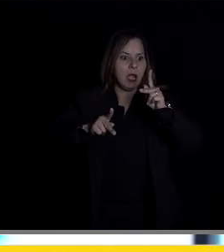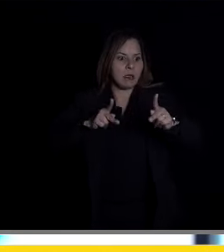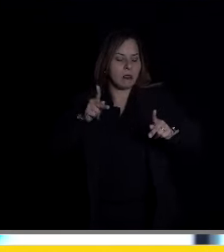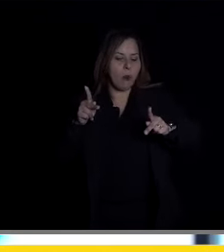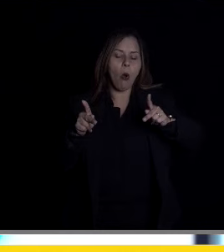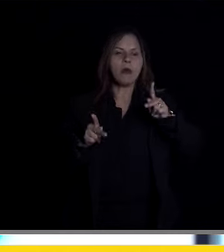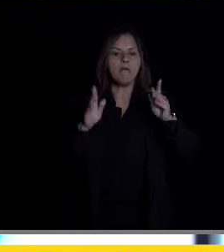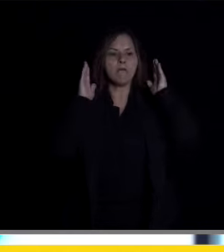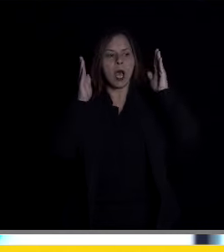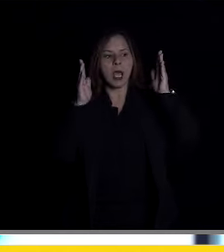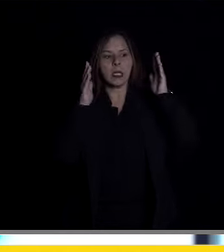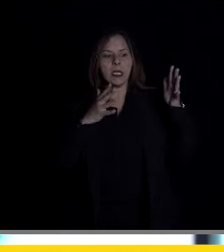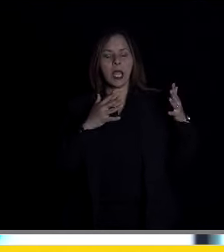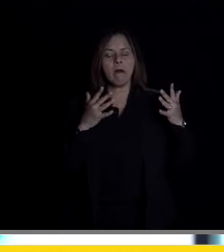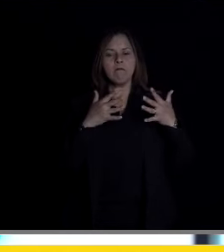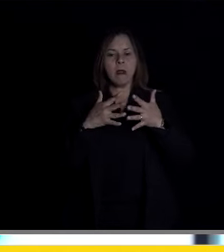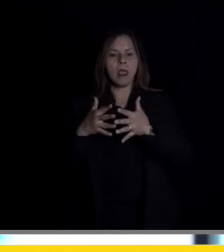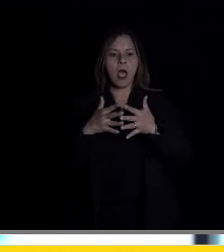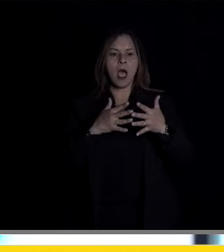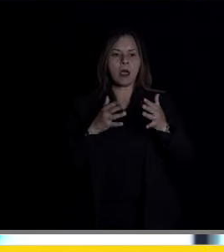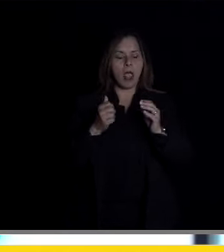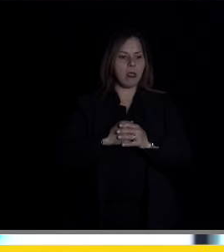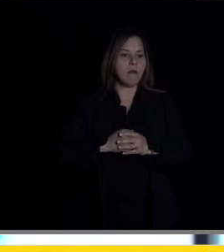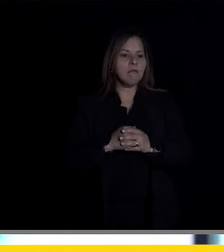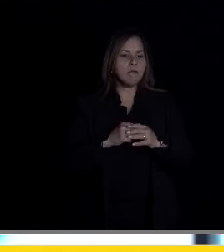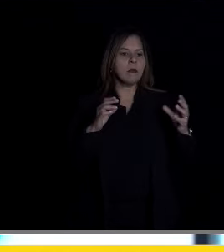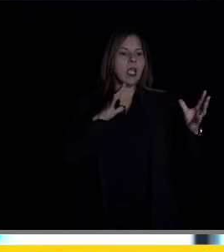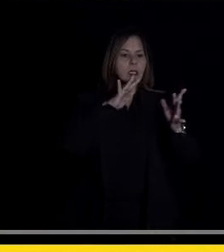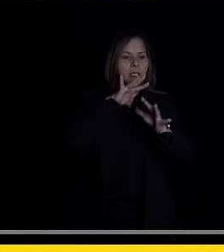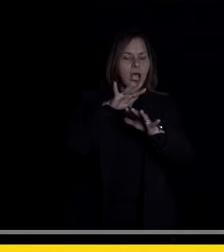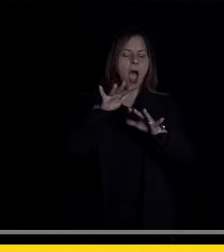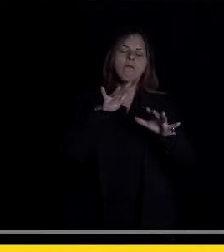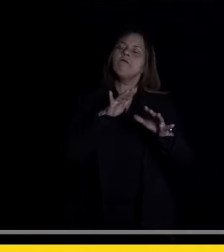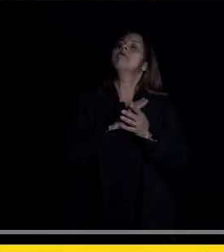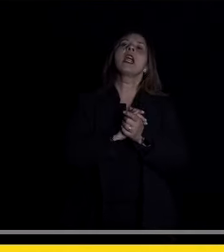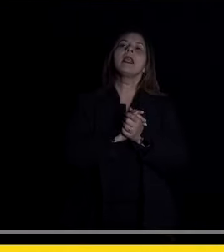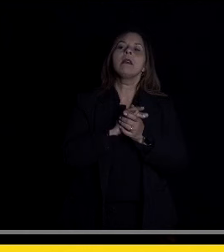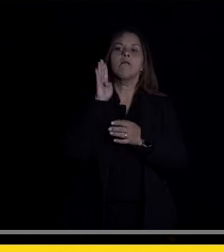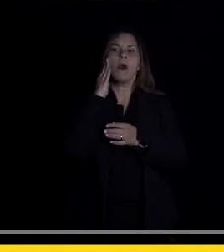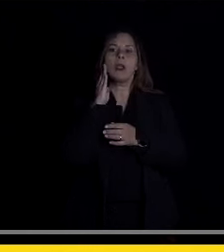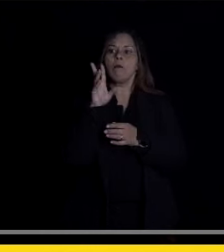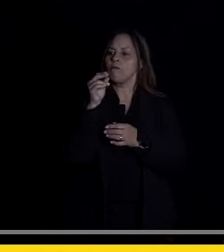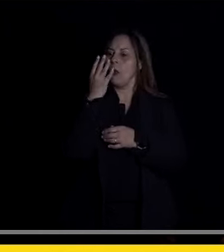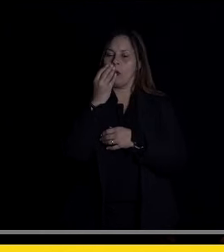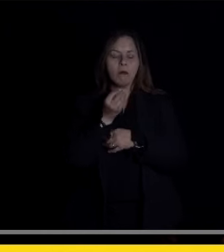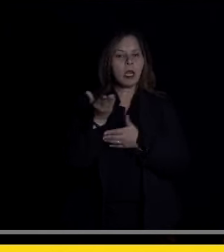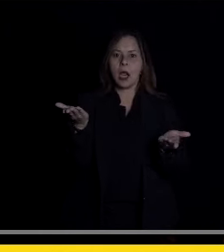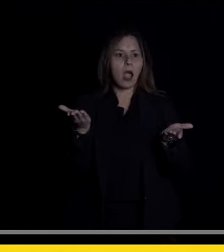Suman 10 para atender esas redes. Un equipo brutal. Un fuerte aplauso para esos jóvenes que estuvieron ahí día y noche. No dormían en esa